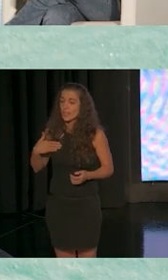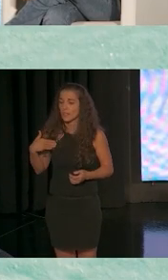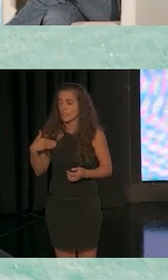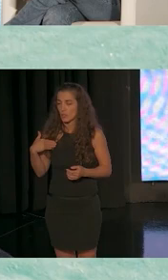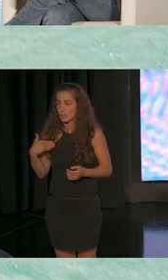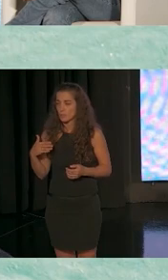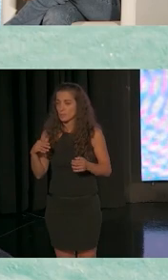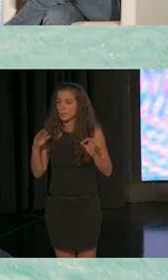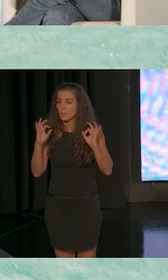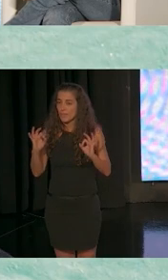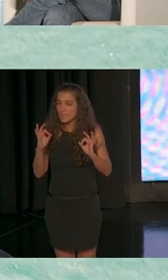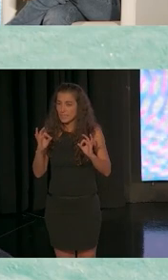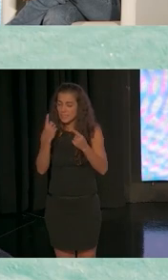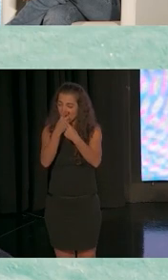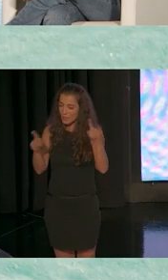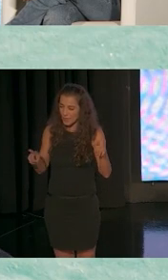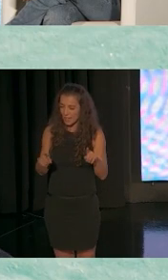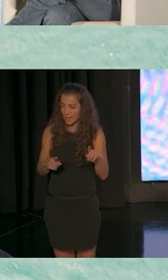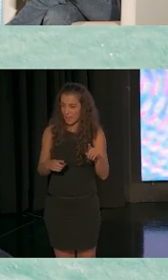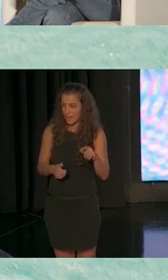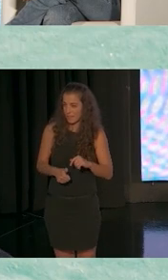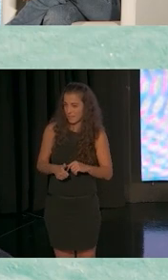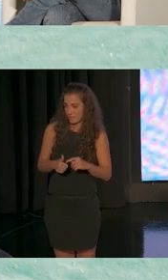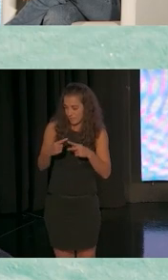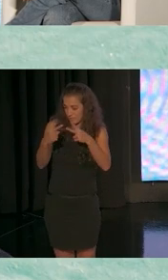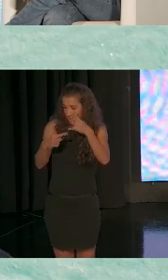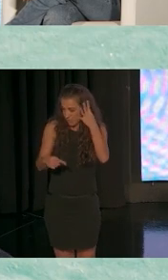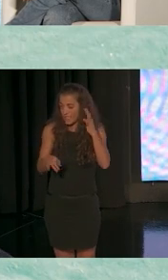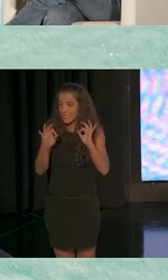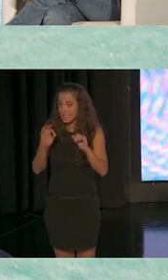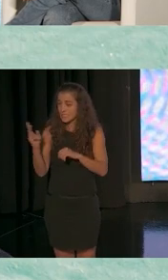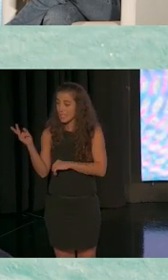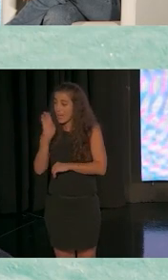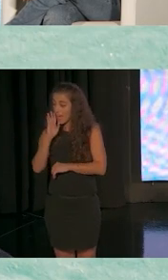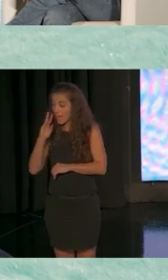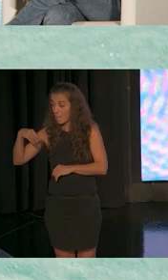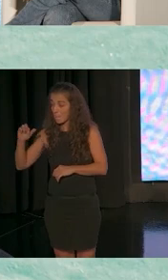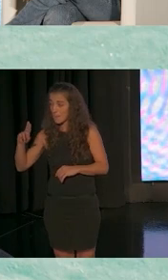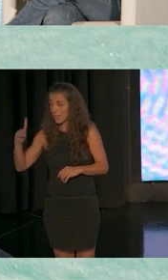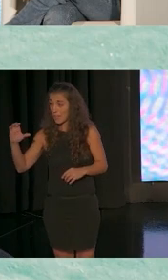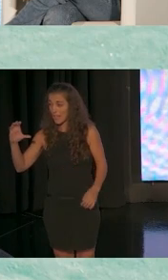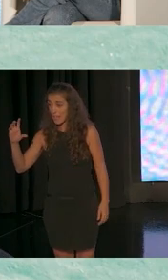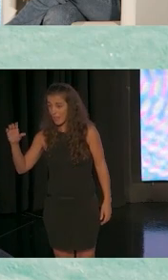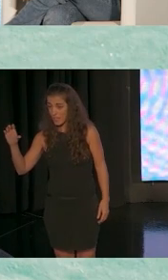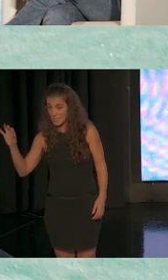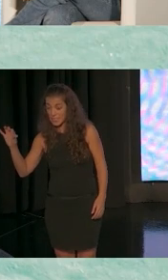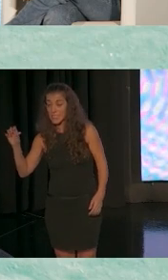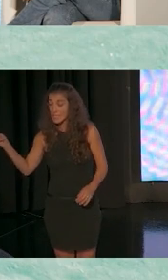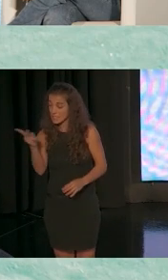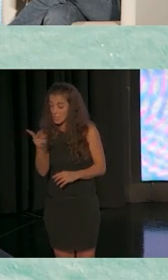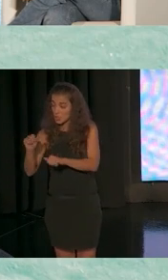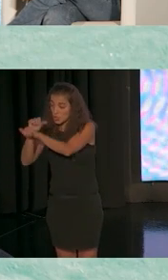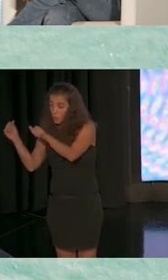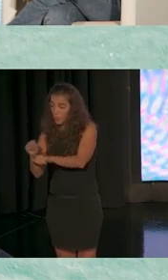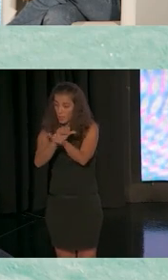explicar alguna diferencia más entre estos dos modelos que nos de los que nos ha hablado Mercedes para intentar persuadir de que solo desde uno de